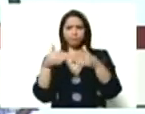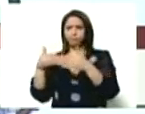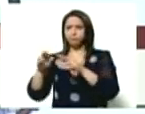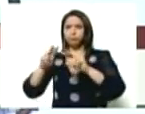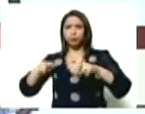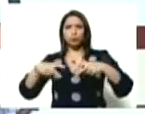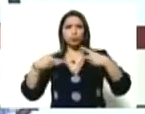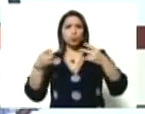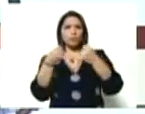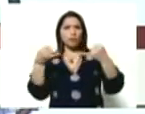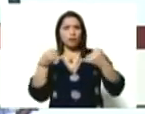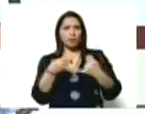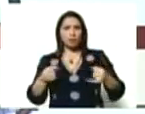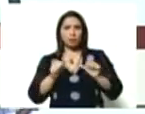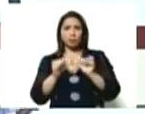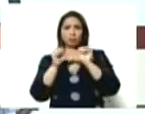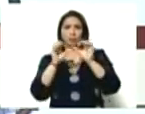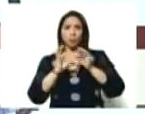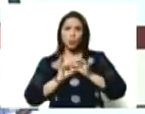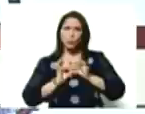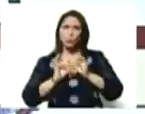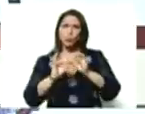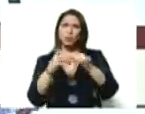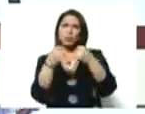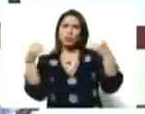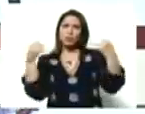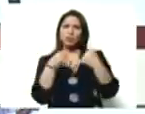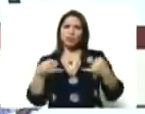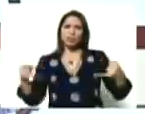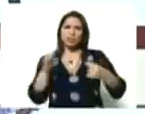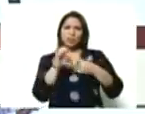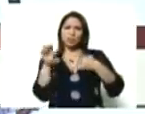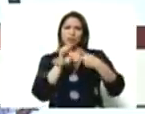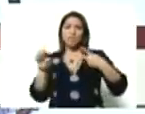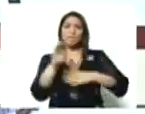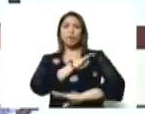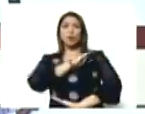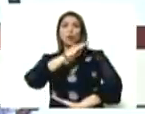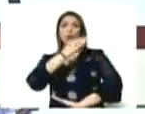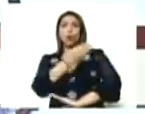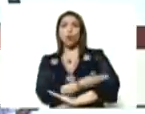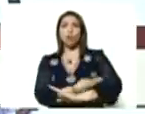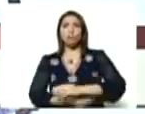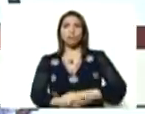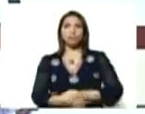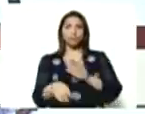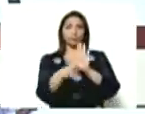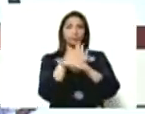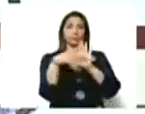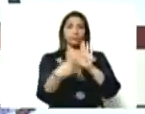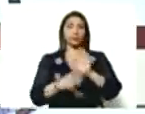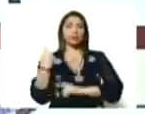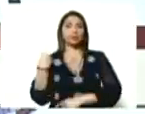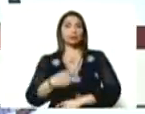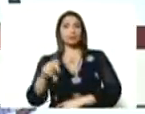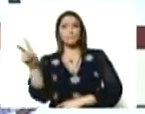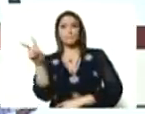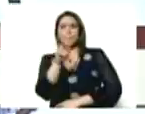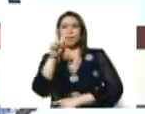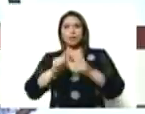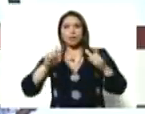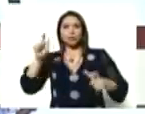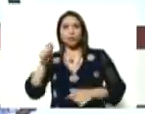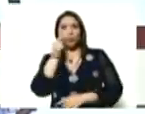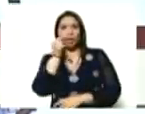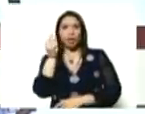y seguirá consolidando estas líneas estratégicas para fortalecer el derecho que tienen las venezolanas y los